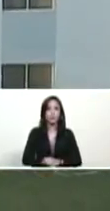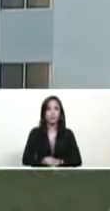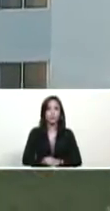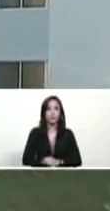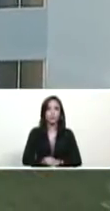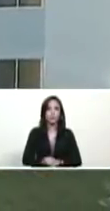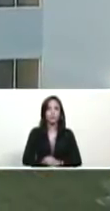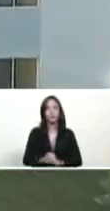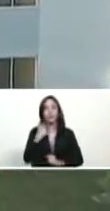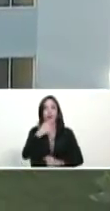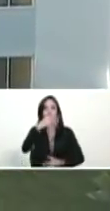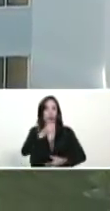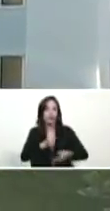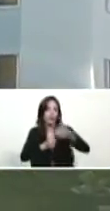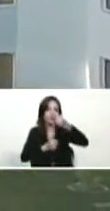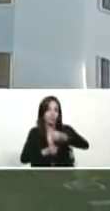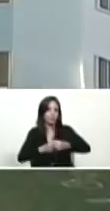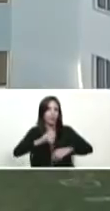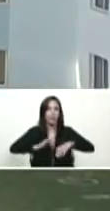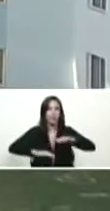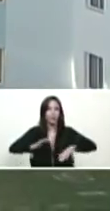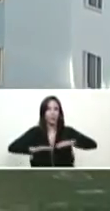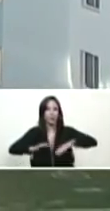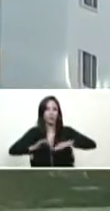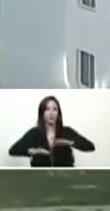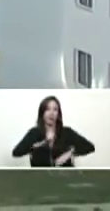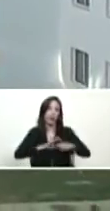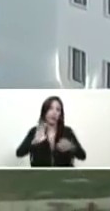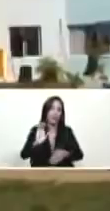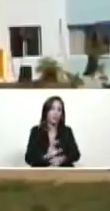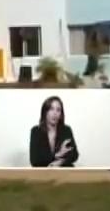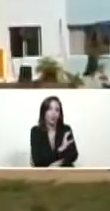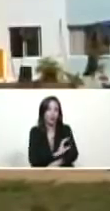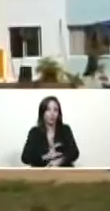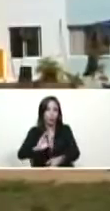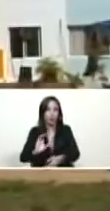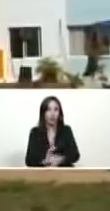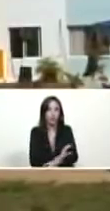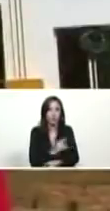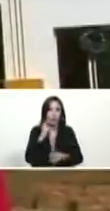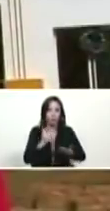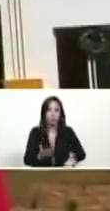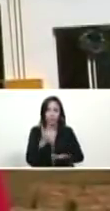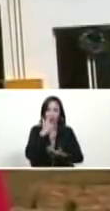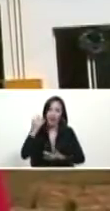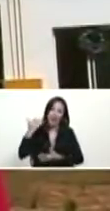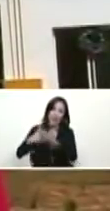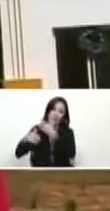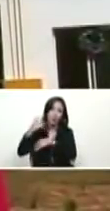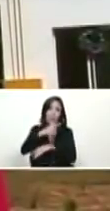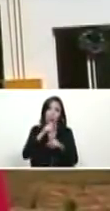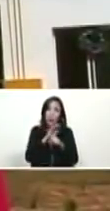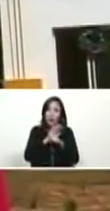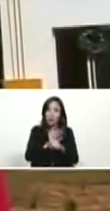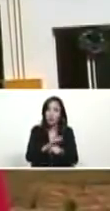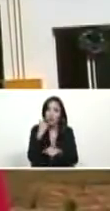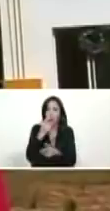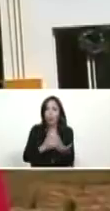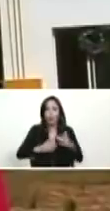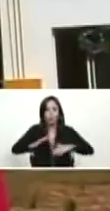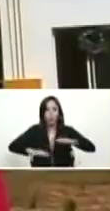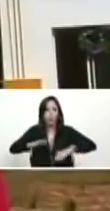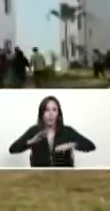Al son de la gaita zuliana. Al son de lo que durante años representa el canto del pueblo